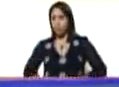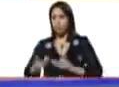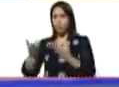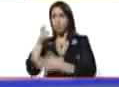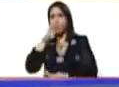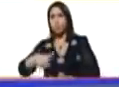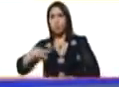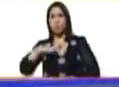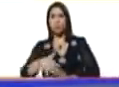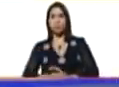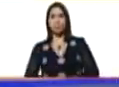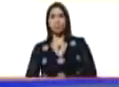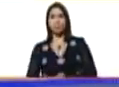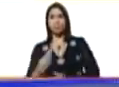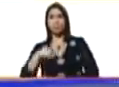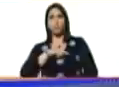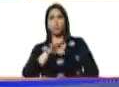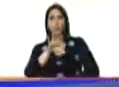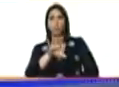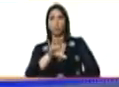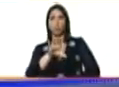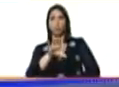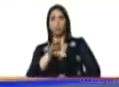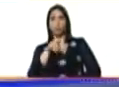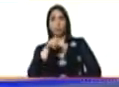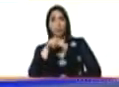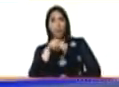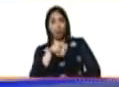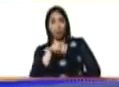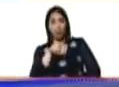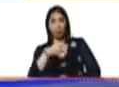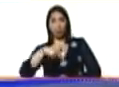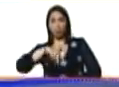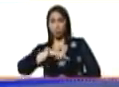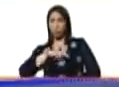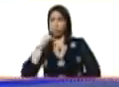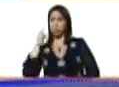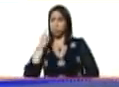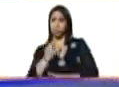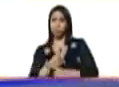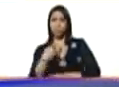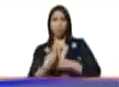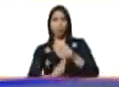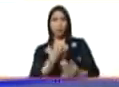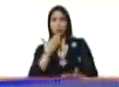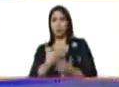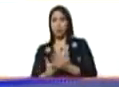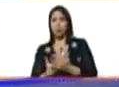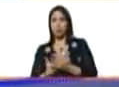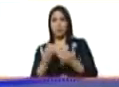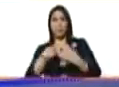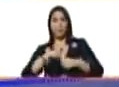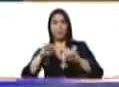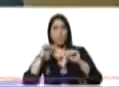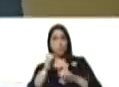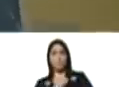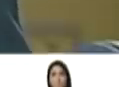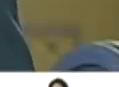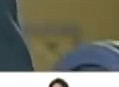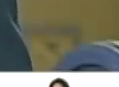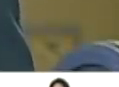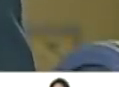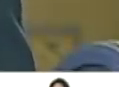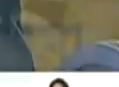de nuestro pueblo y de nuestra nación, y eso es lo que estamos determinados a hacer. Muchas gracias, querido camarada presidente.